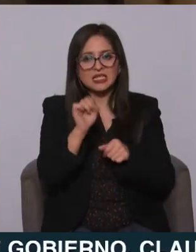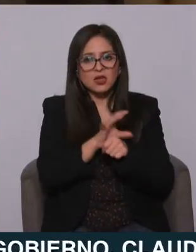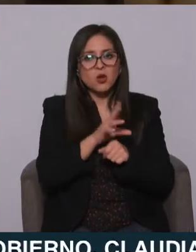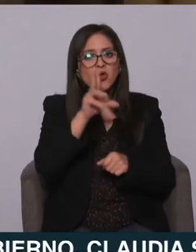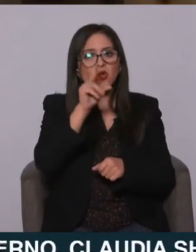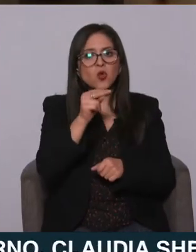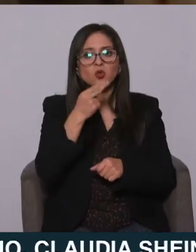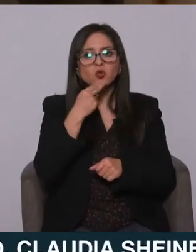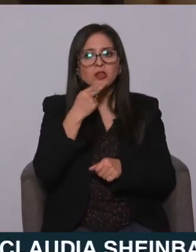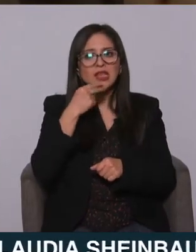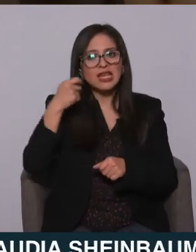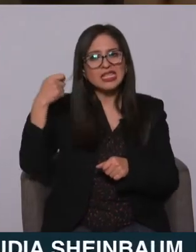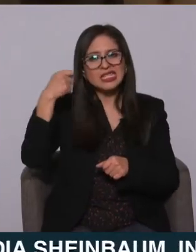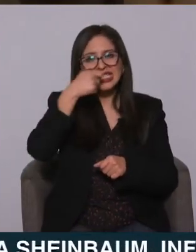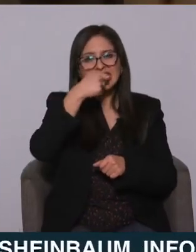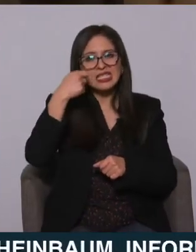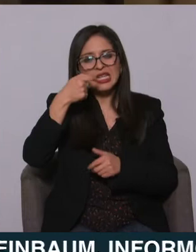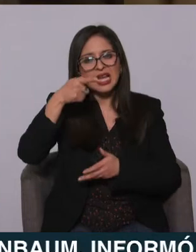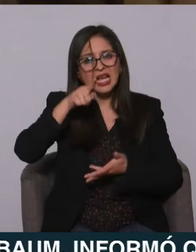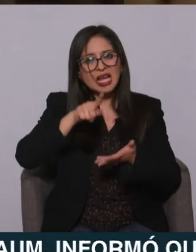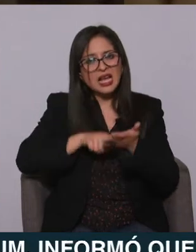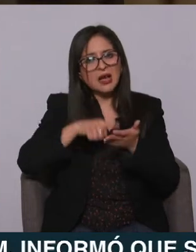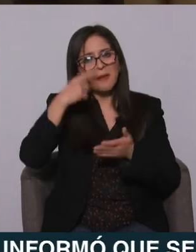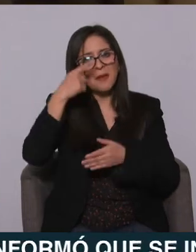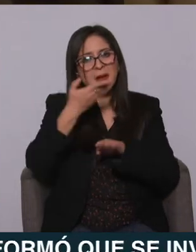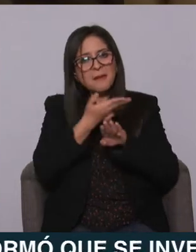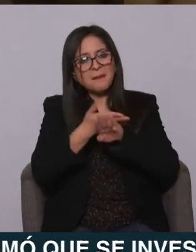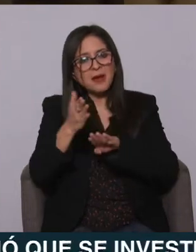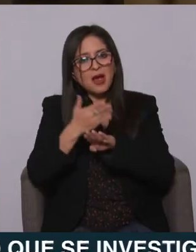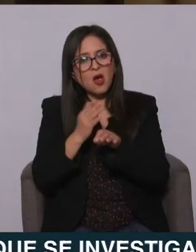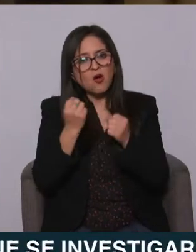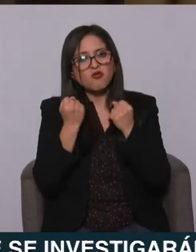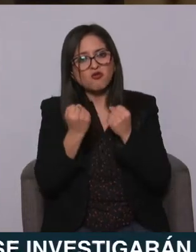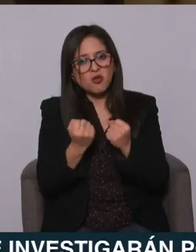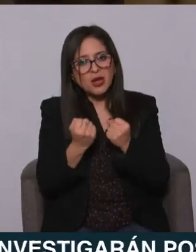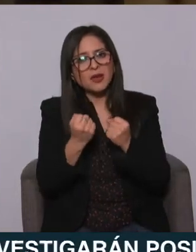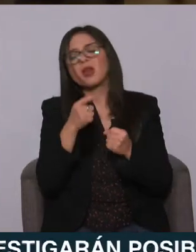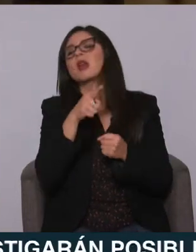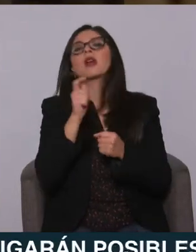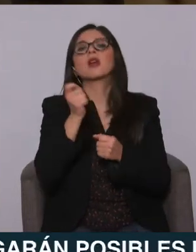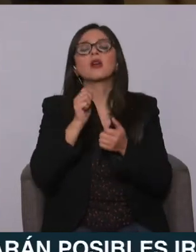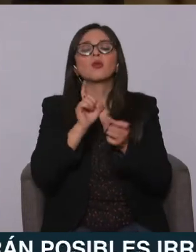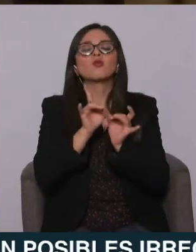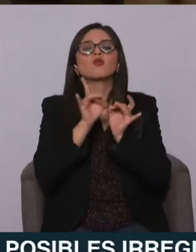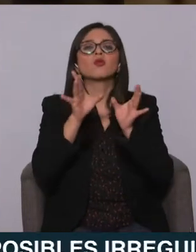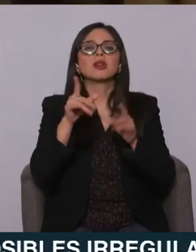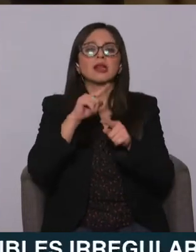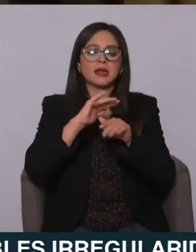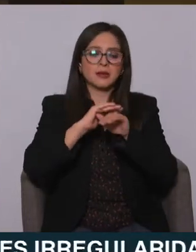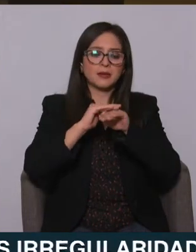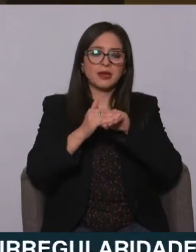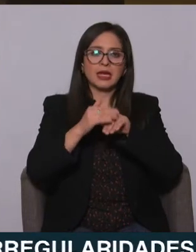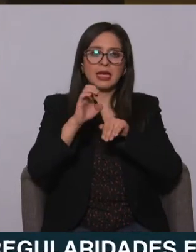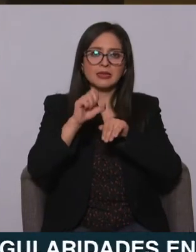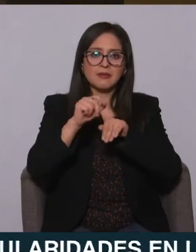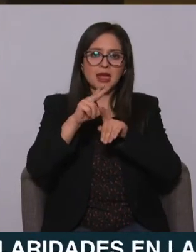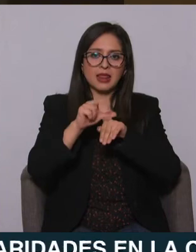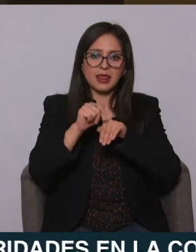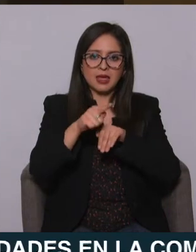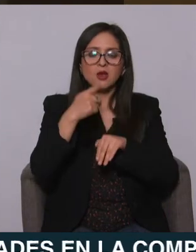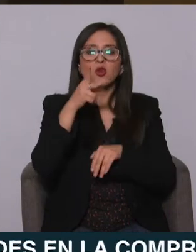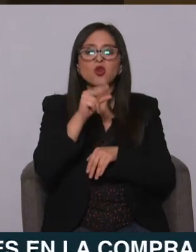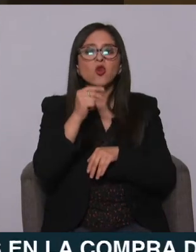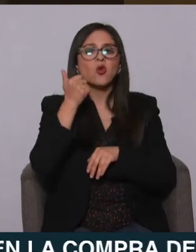hagas uso de las pastas con componentes blanqueantes abrasivos, debido a que te pueden dañar el esmalte dental. No